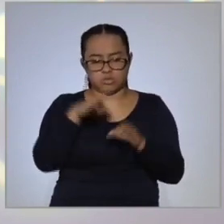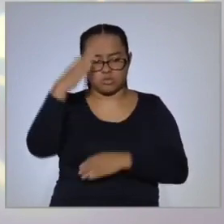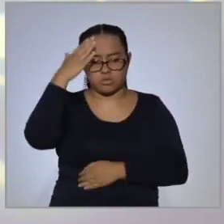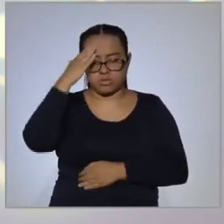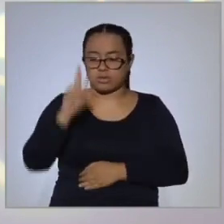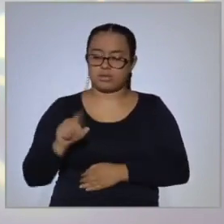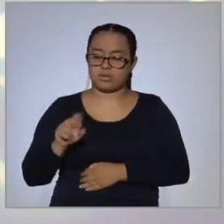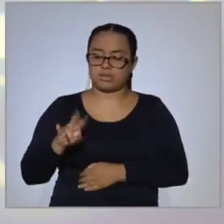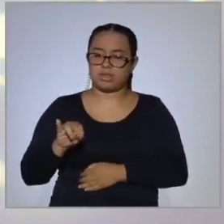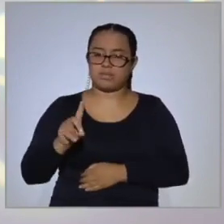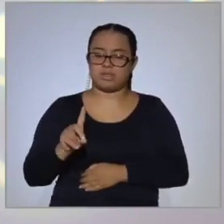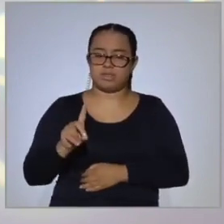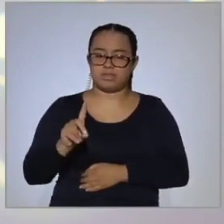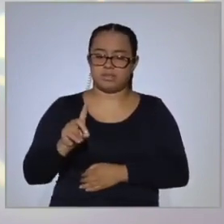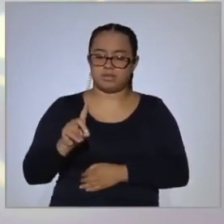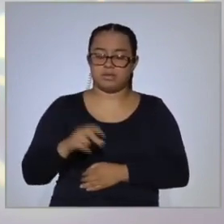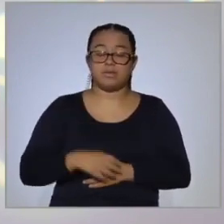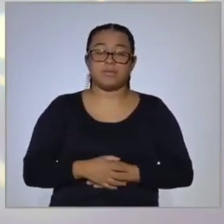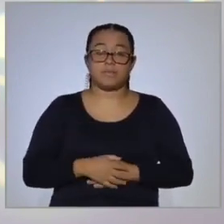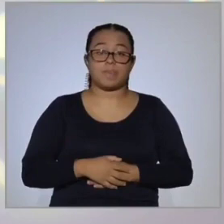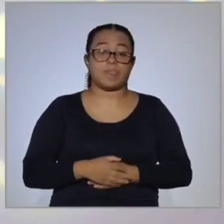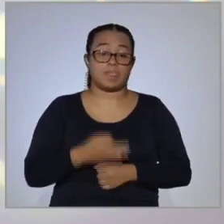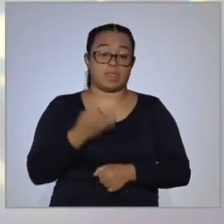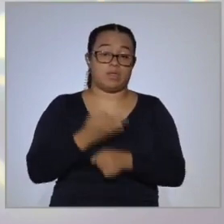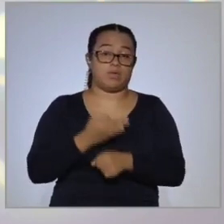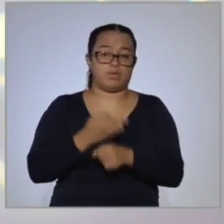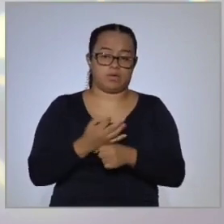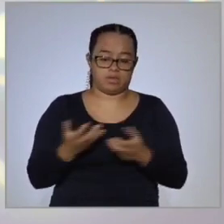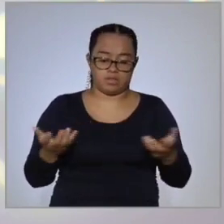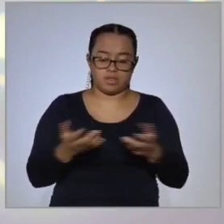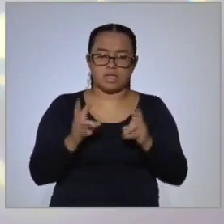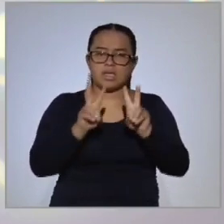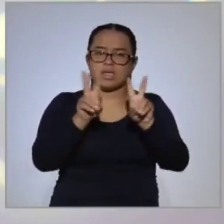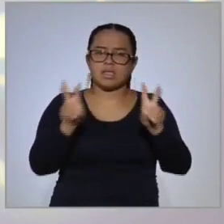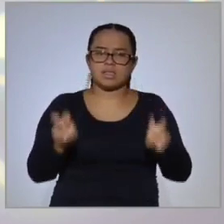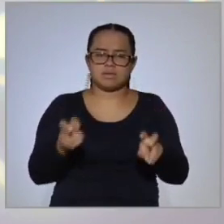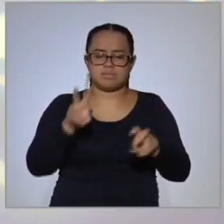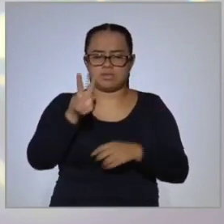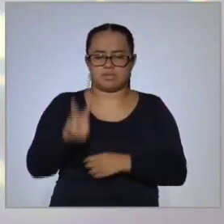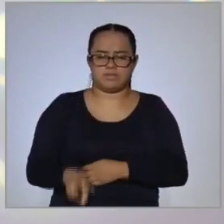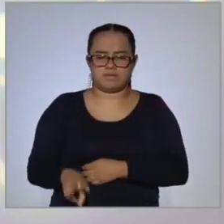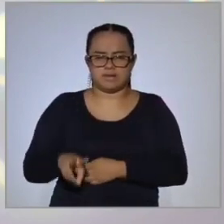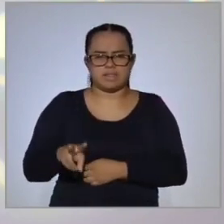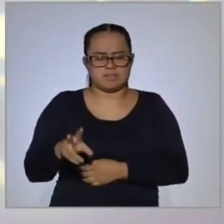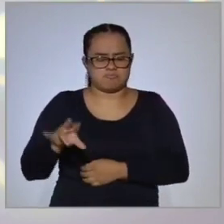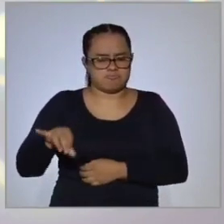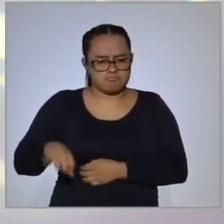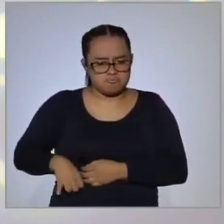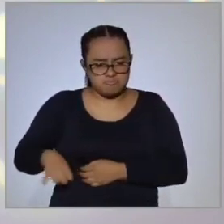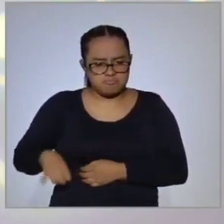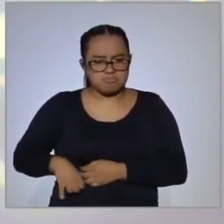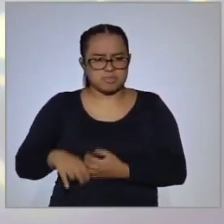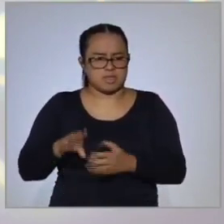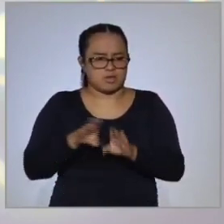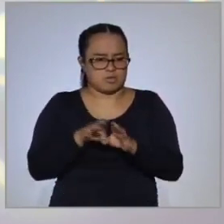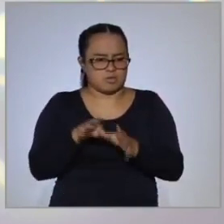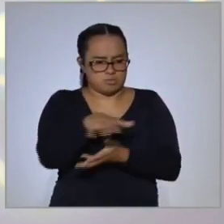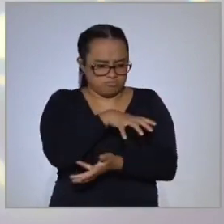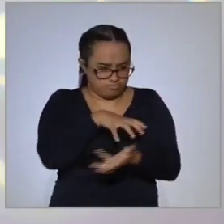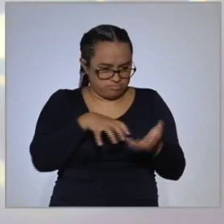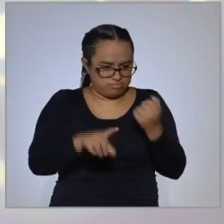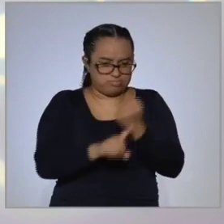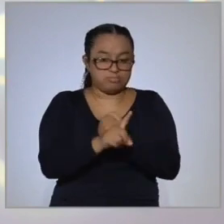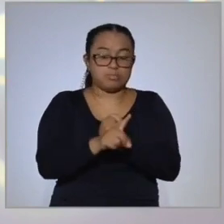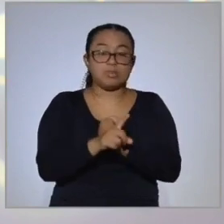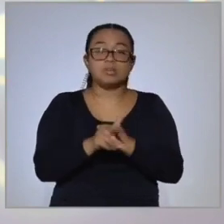que David Holguín. Y en este caso se ha metido en un tema bastante quisquilloso, bastante polémico. La